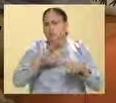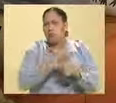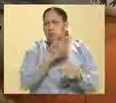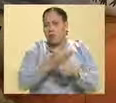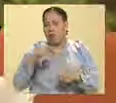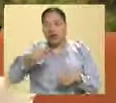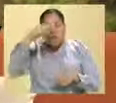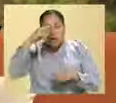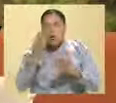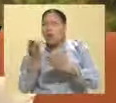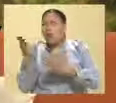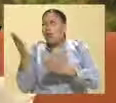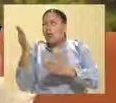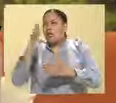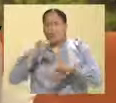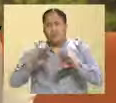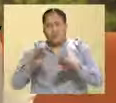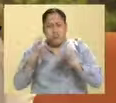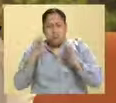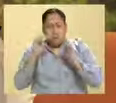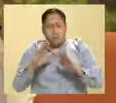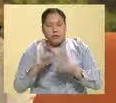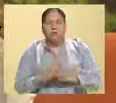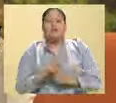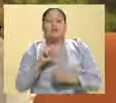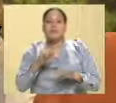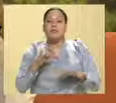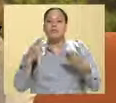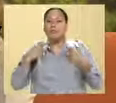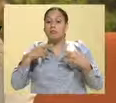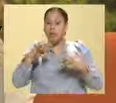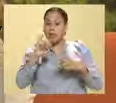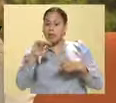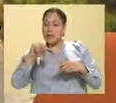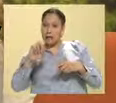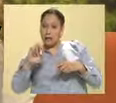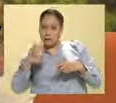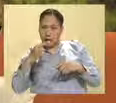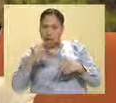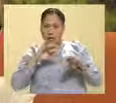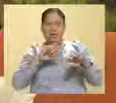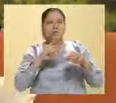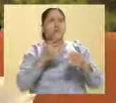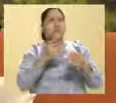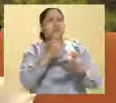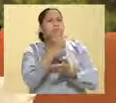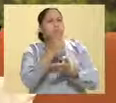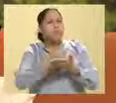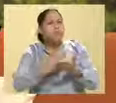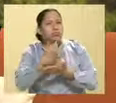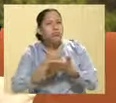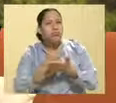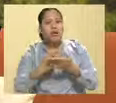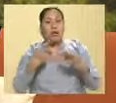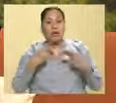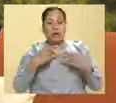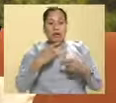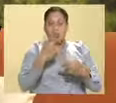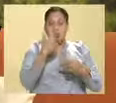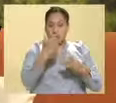al INEGI, en México 7 millones de trabajadores sobreviven con el salario